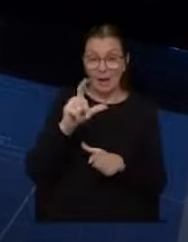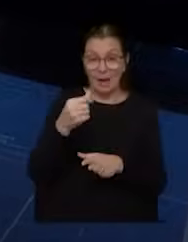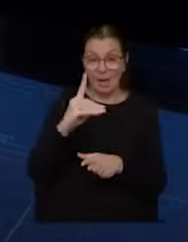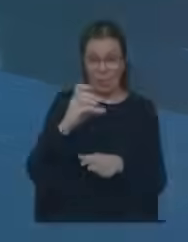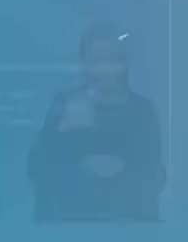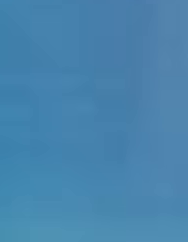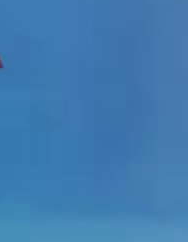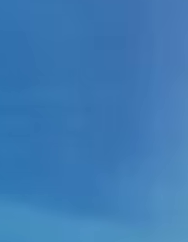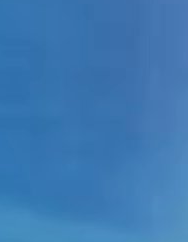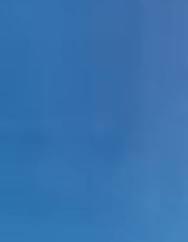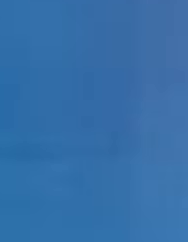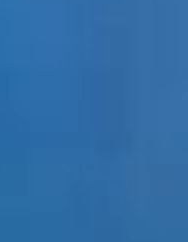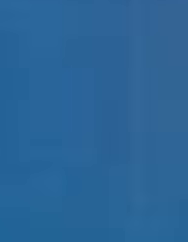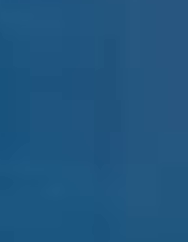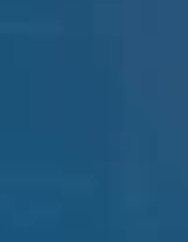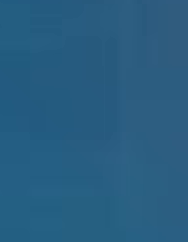do